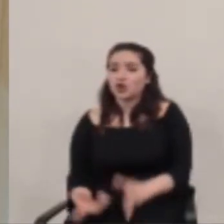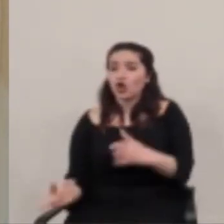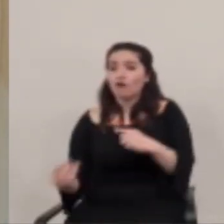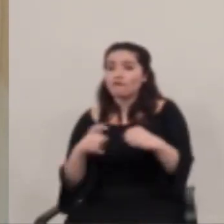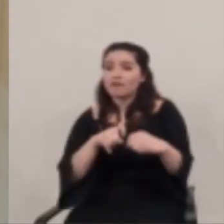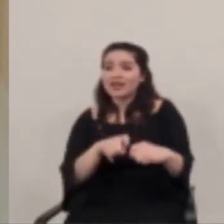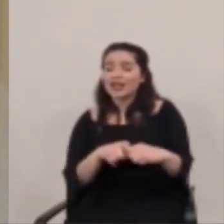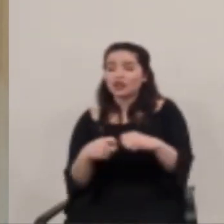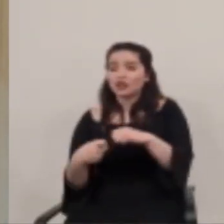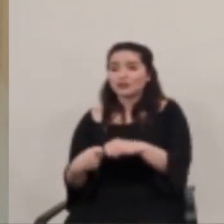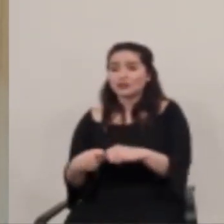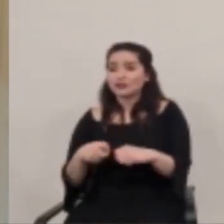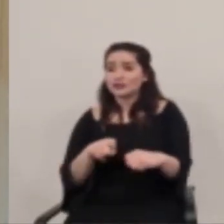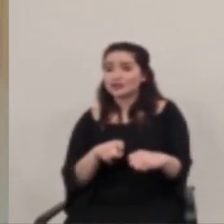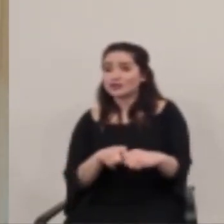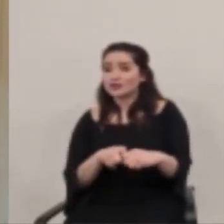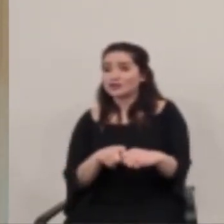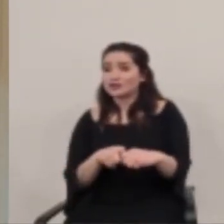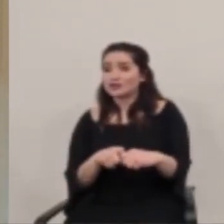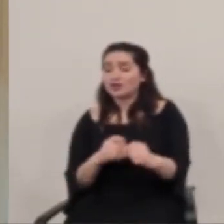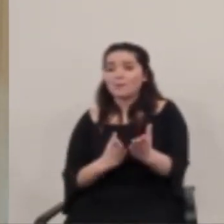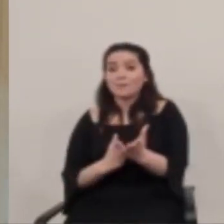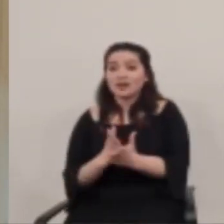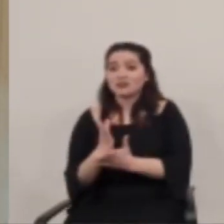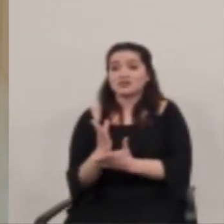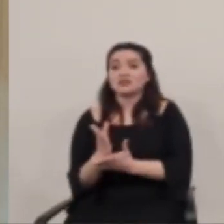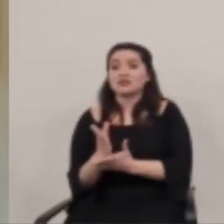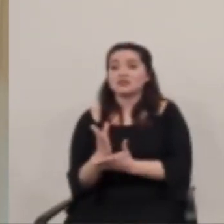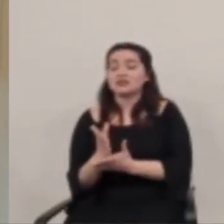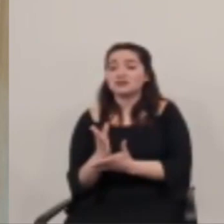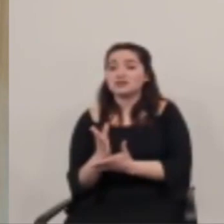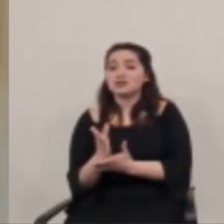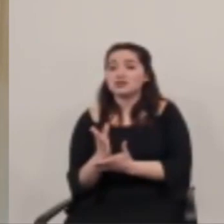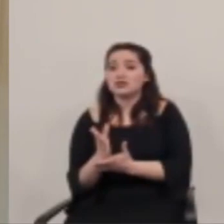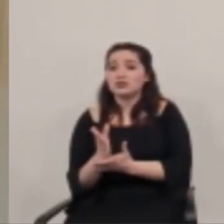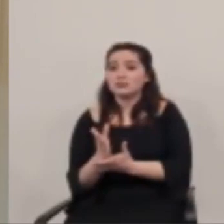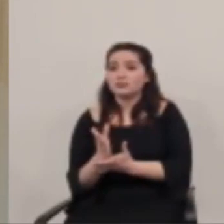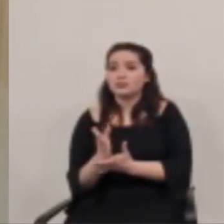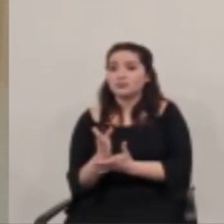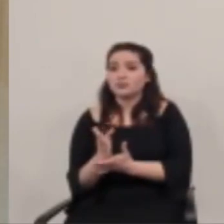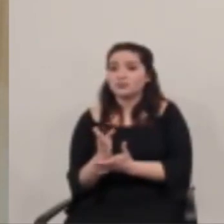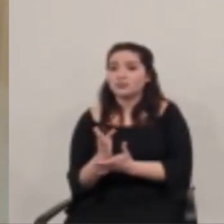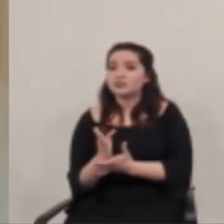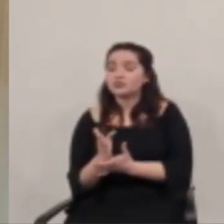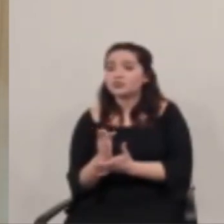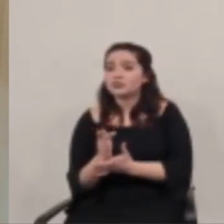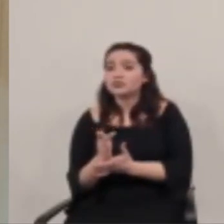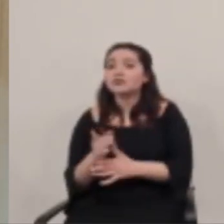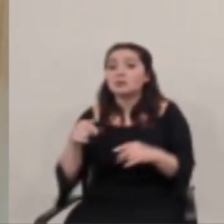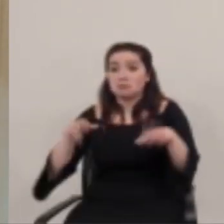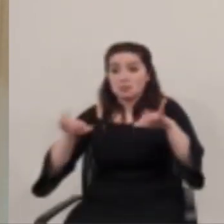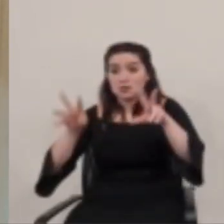que aparecen y han aparecido en el ámbito precisamente de lo que estamos hablando.